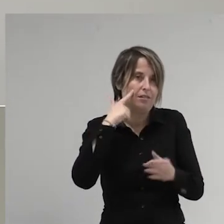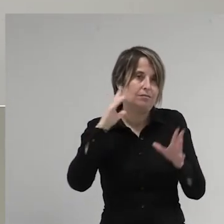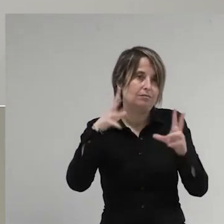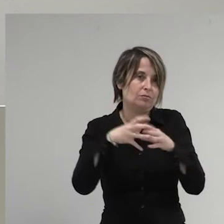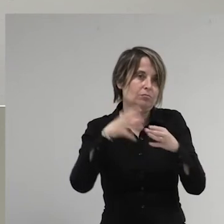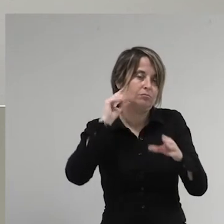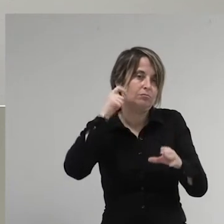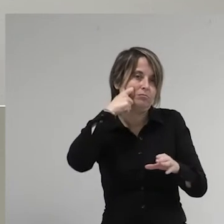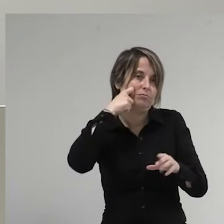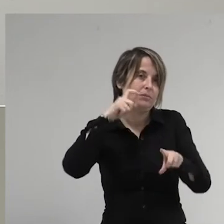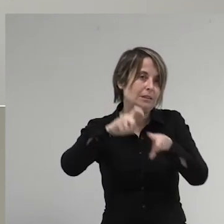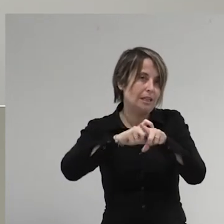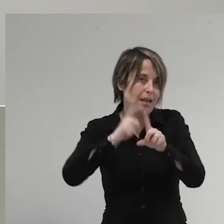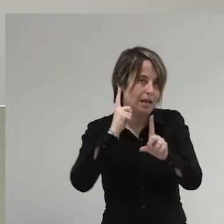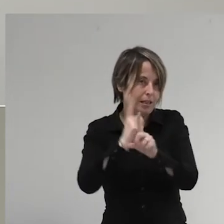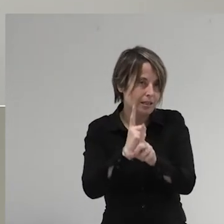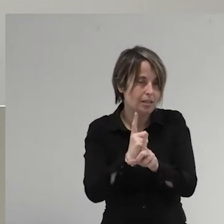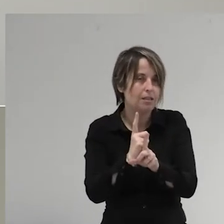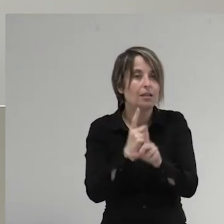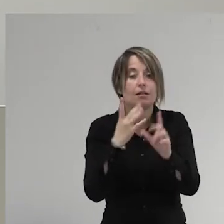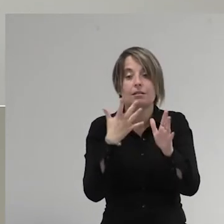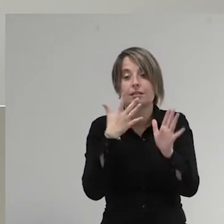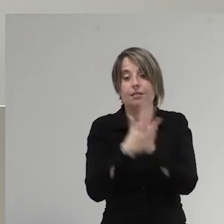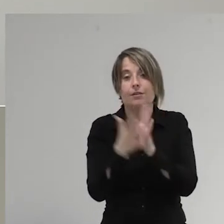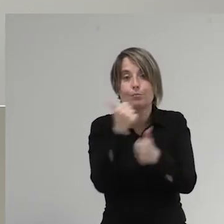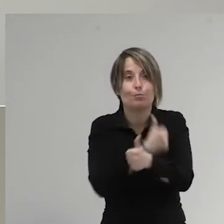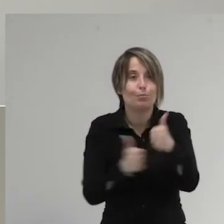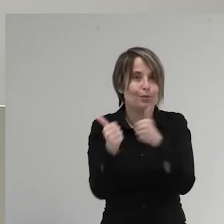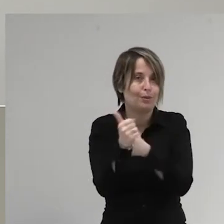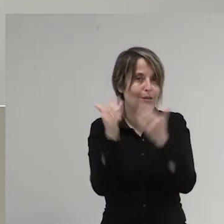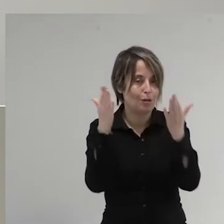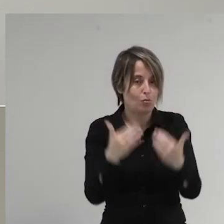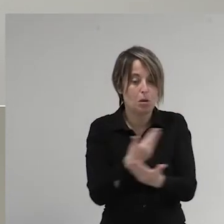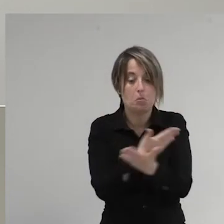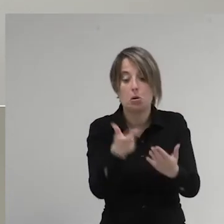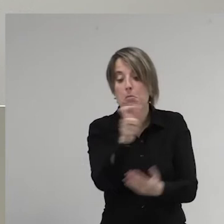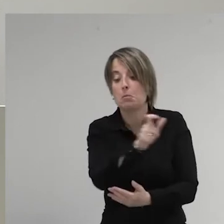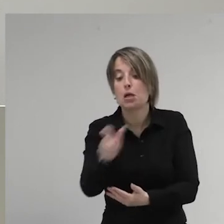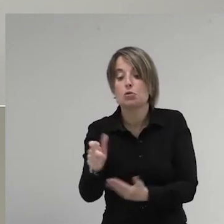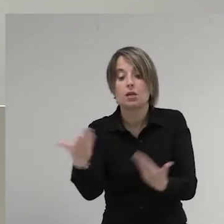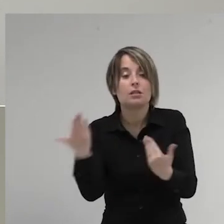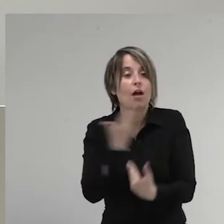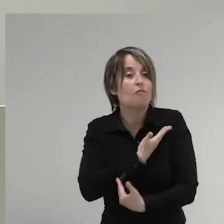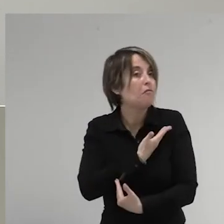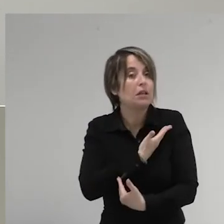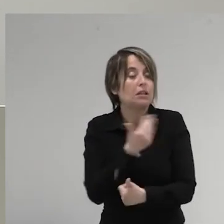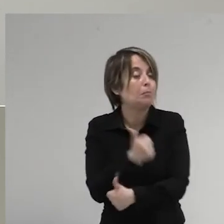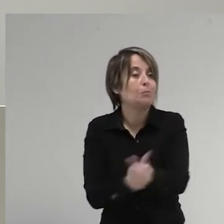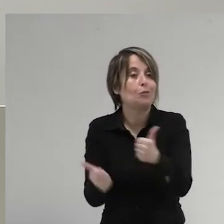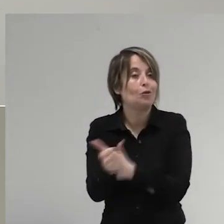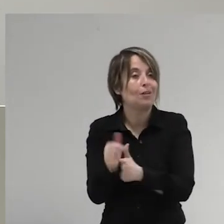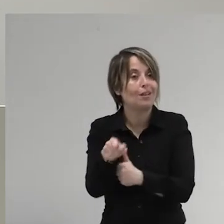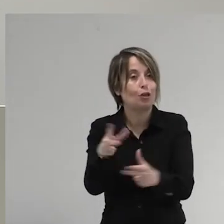racismo, que es que no se priorizan porque las vidas a las cuales afecta no son las